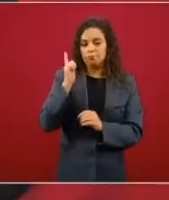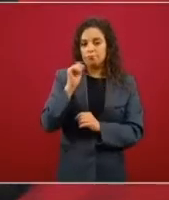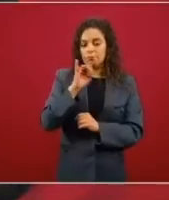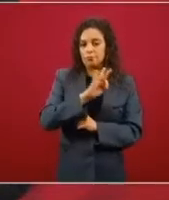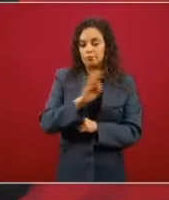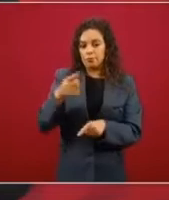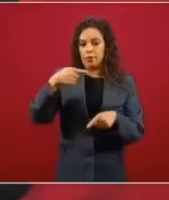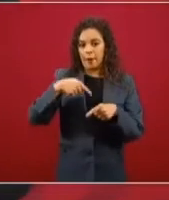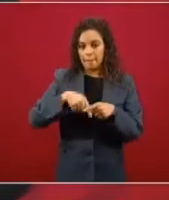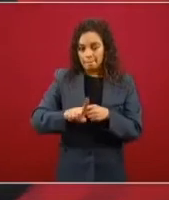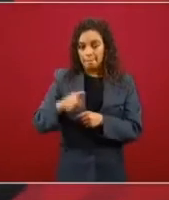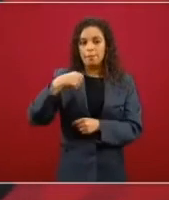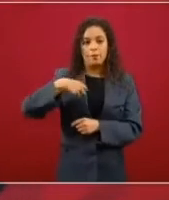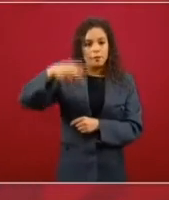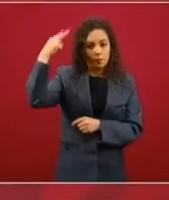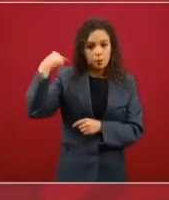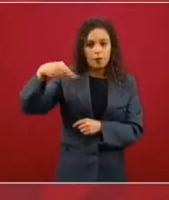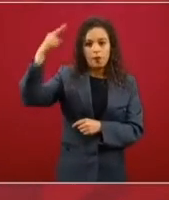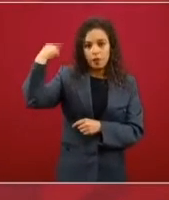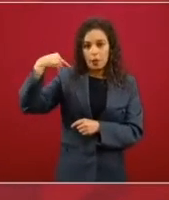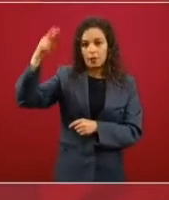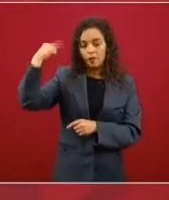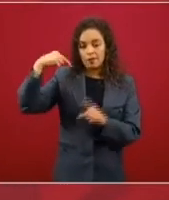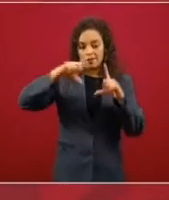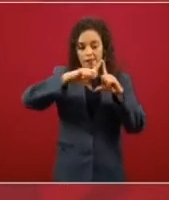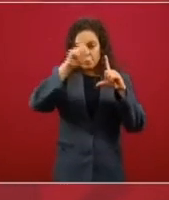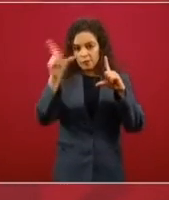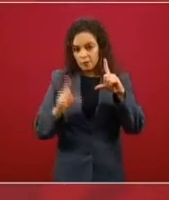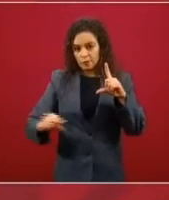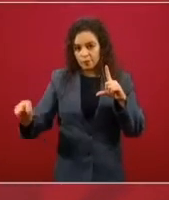una gira por el país,